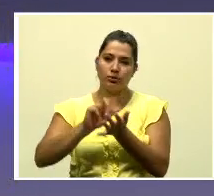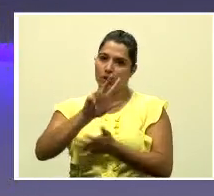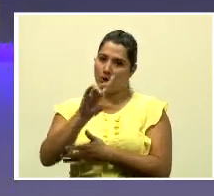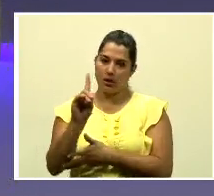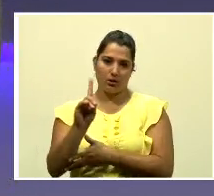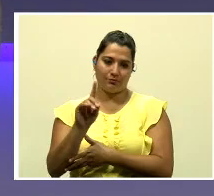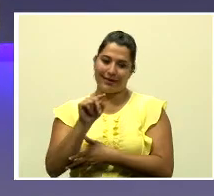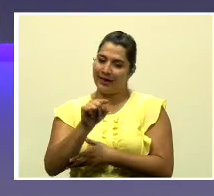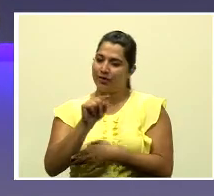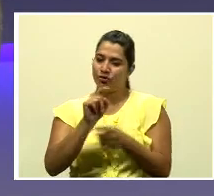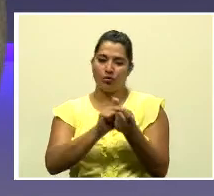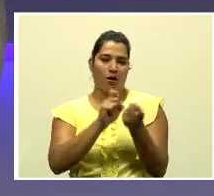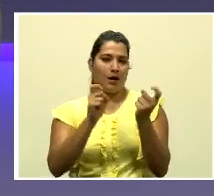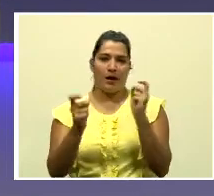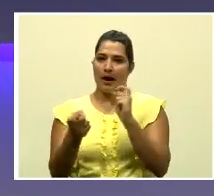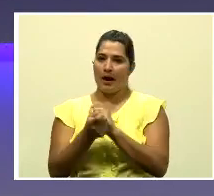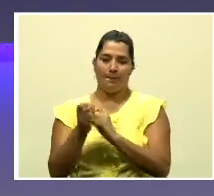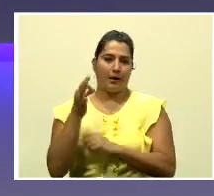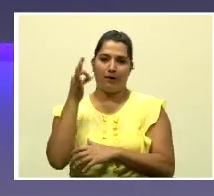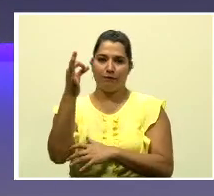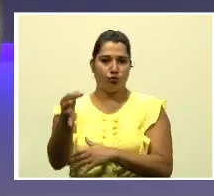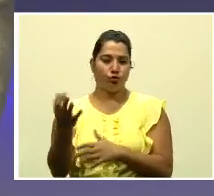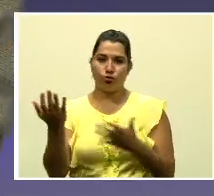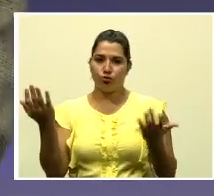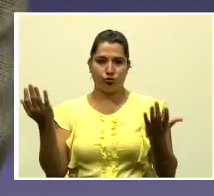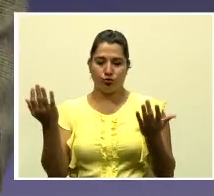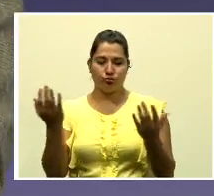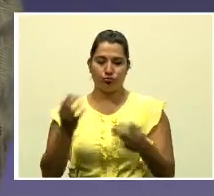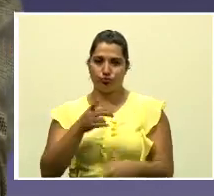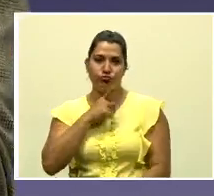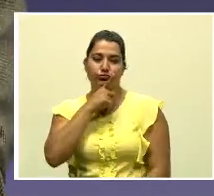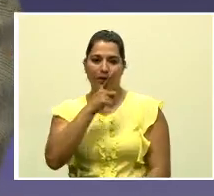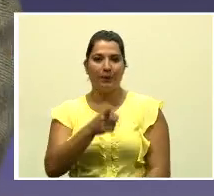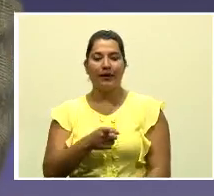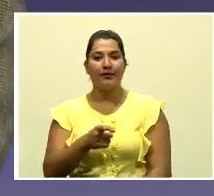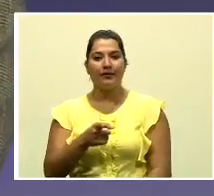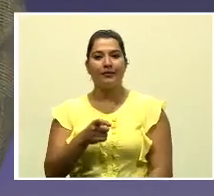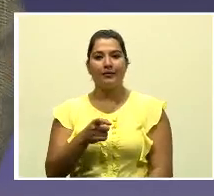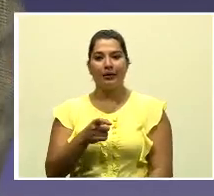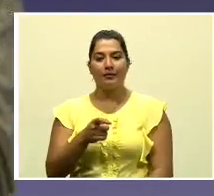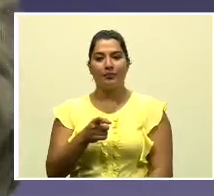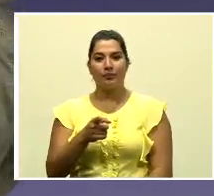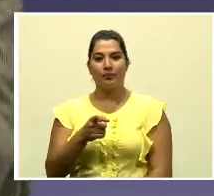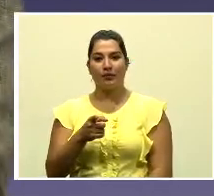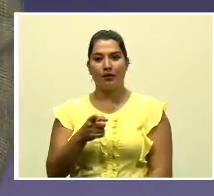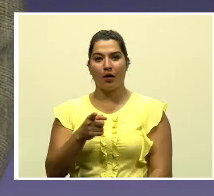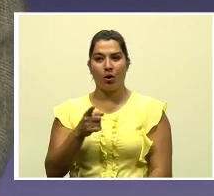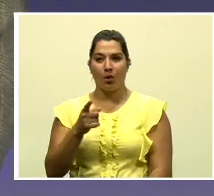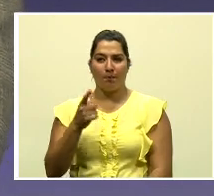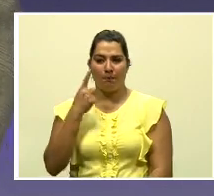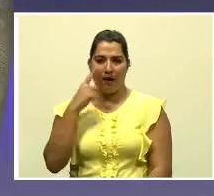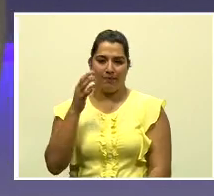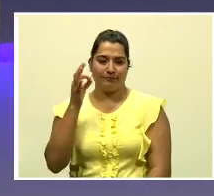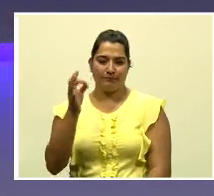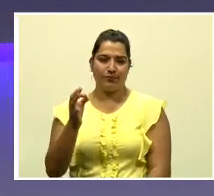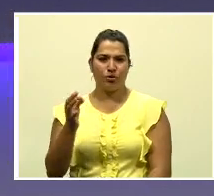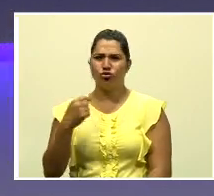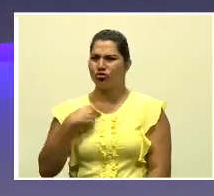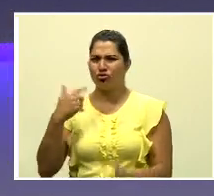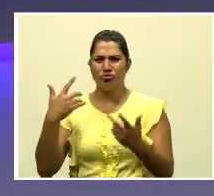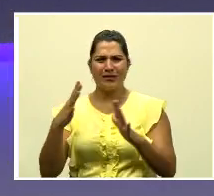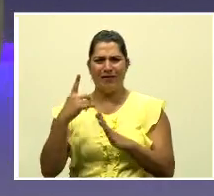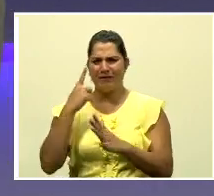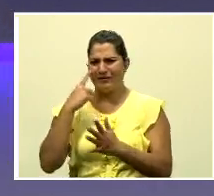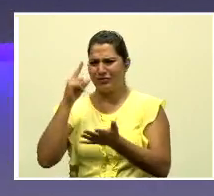cambiar el futuro, o sea, realmente el panorama, lo que vemos en los próximos años. Yo he visto, ya